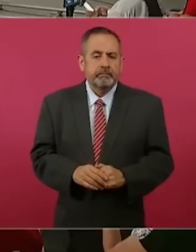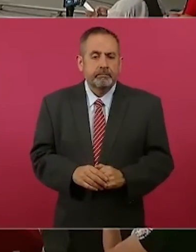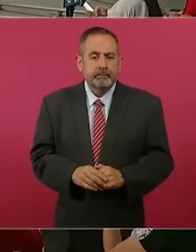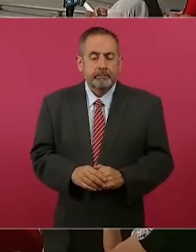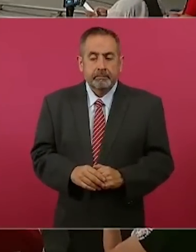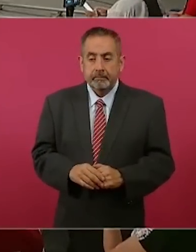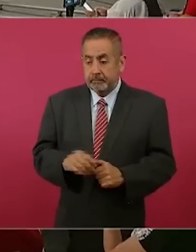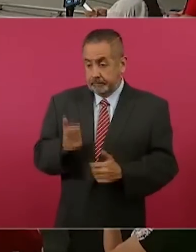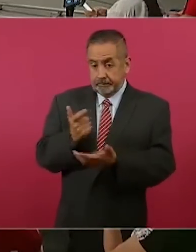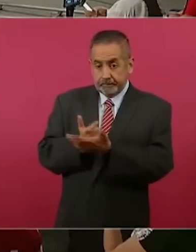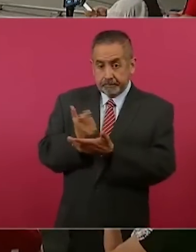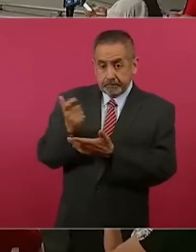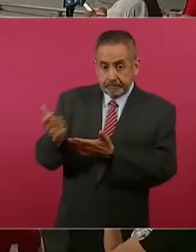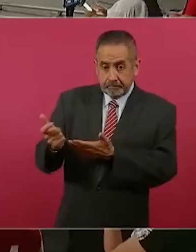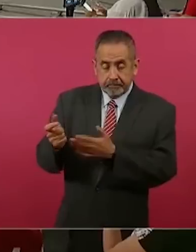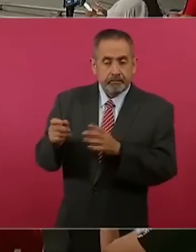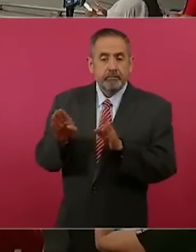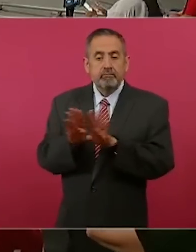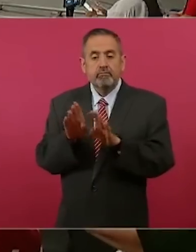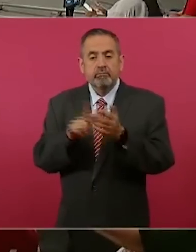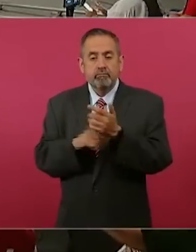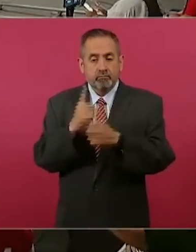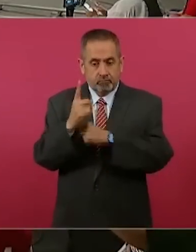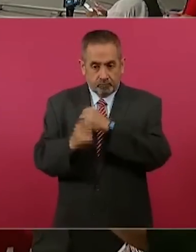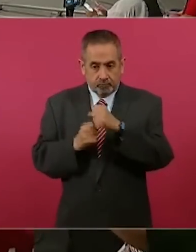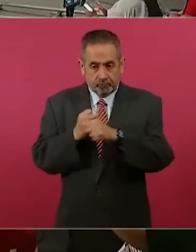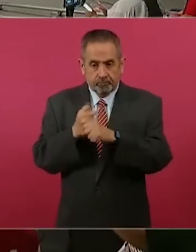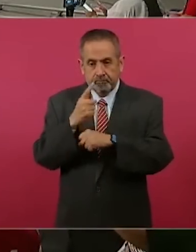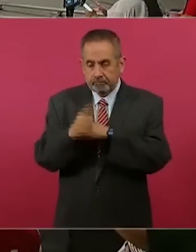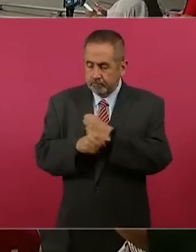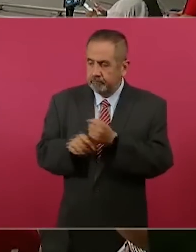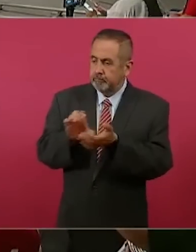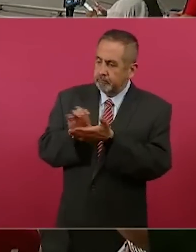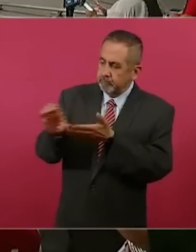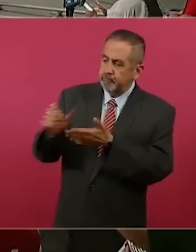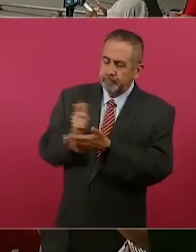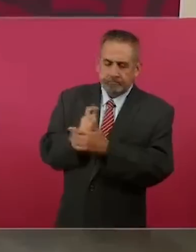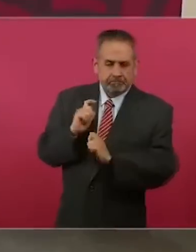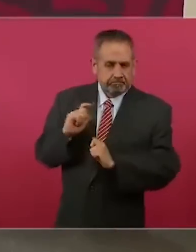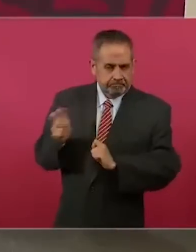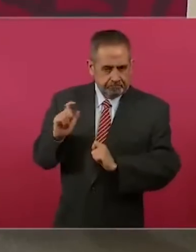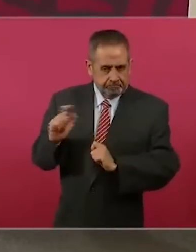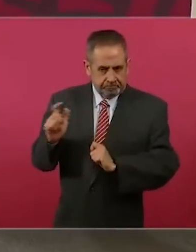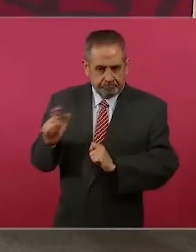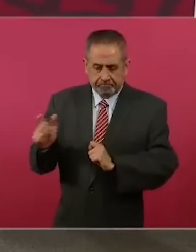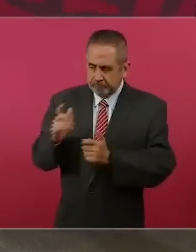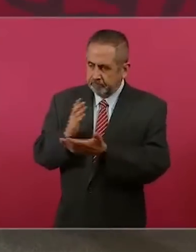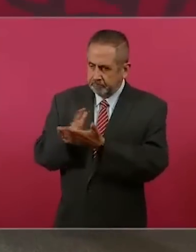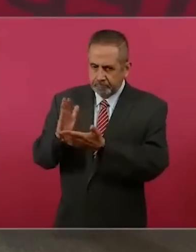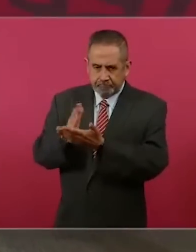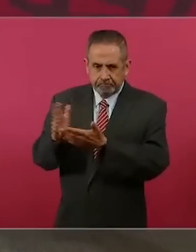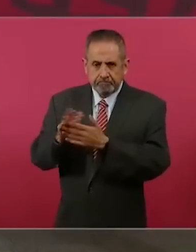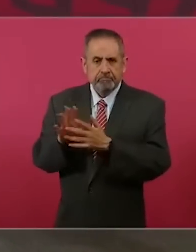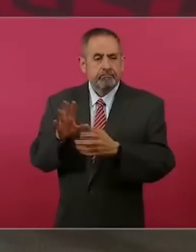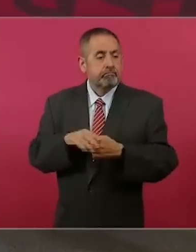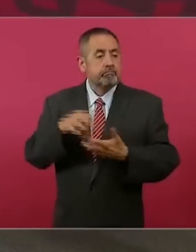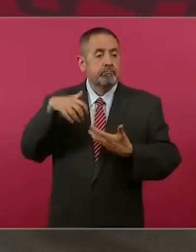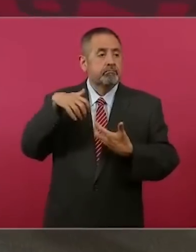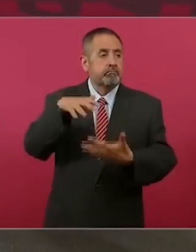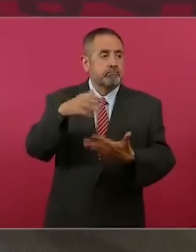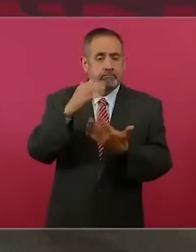Dicha remuneración será determinada anual y equitativamente en los presupuestos de